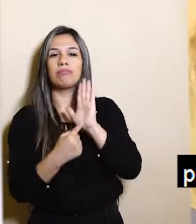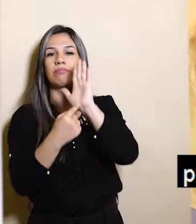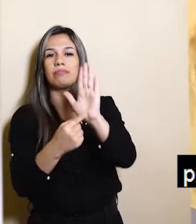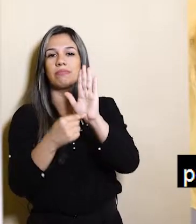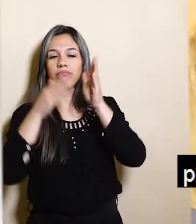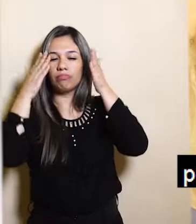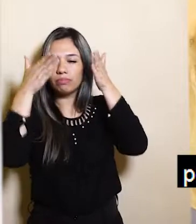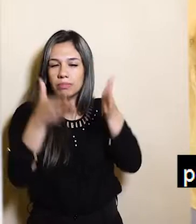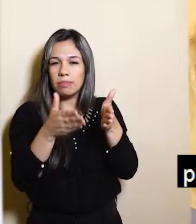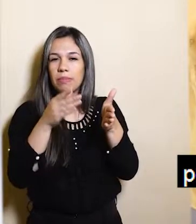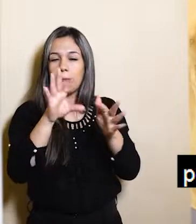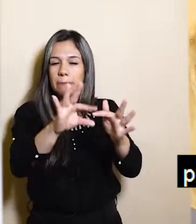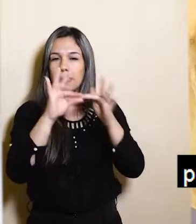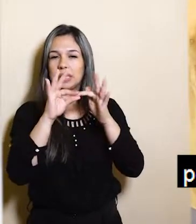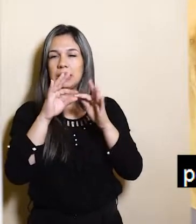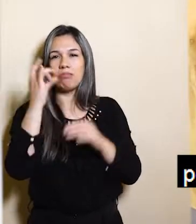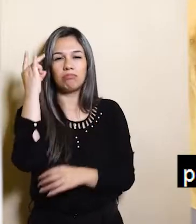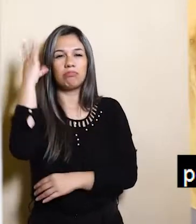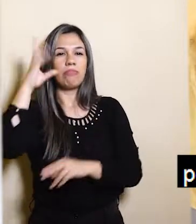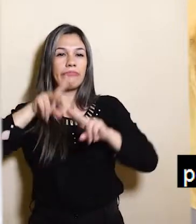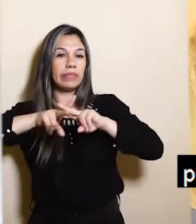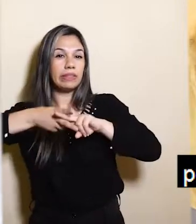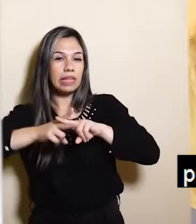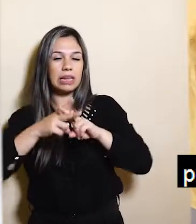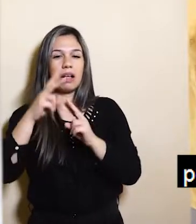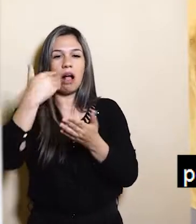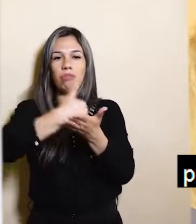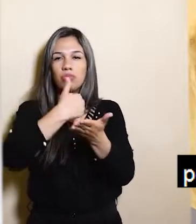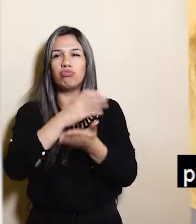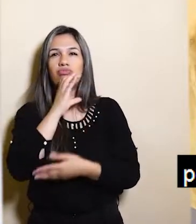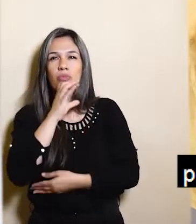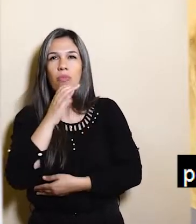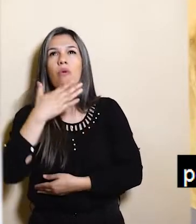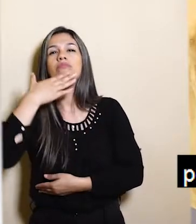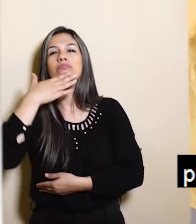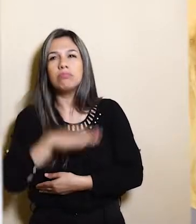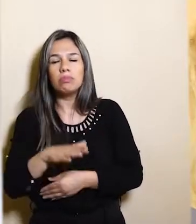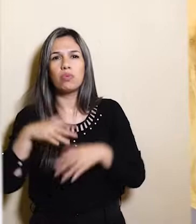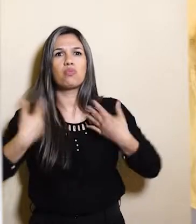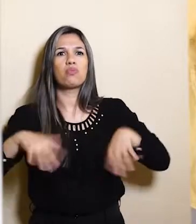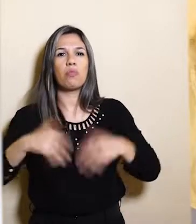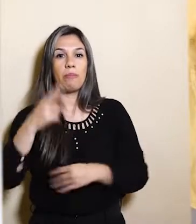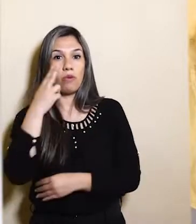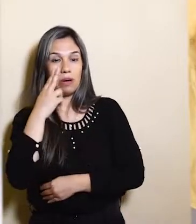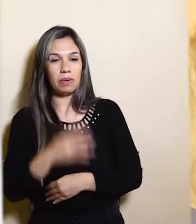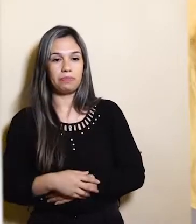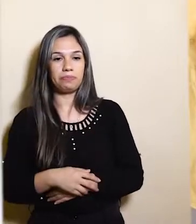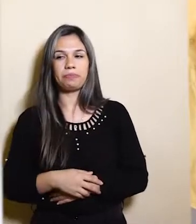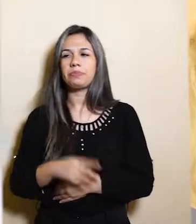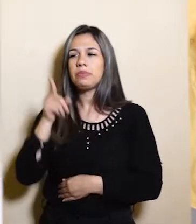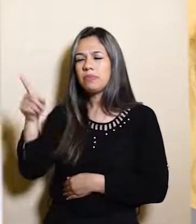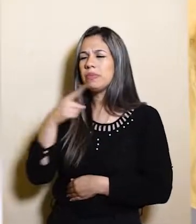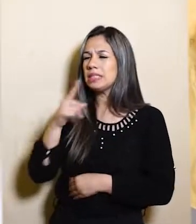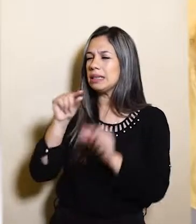estas personas especializadas, técnicas, que nos han ayudado a entender la dimensión del problema. Hablabas de evitar la